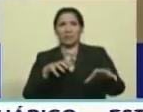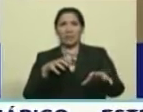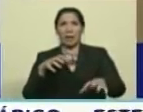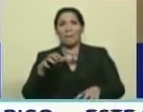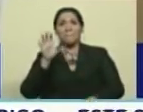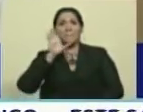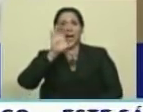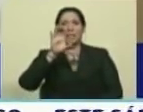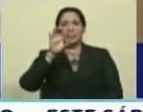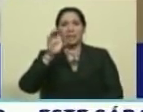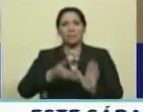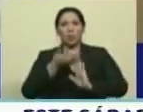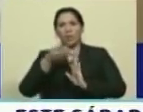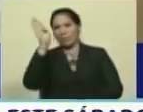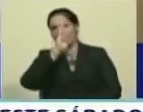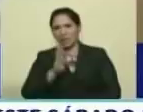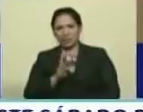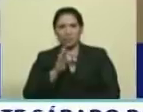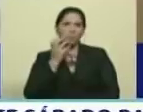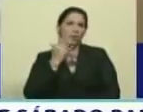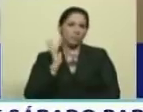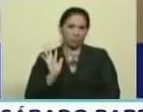ejemplo.